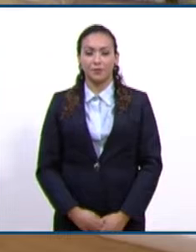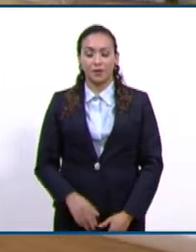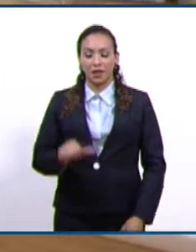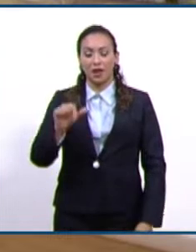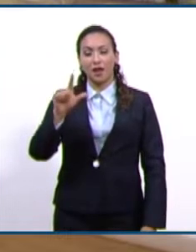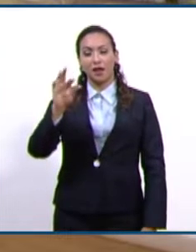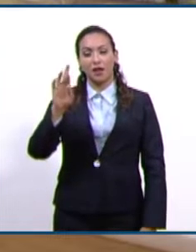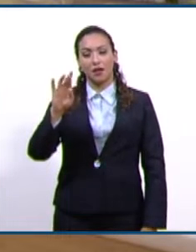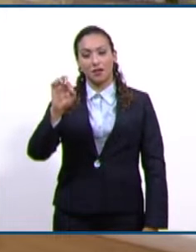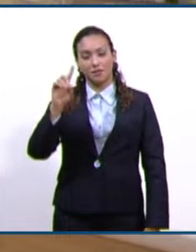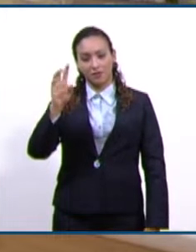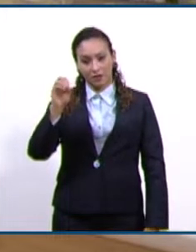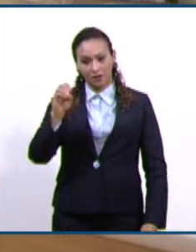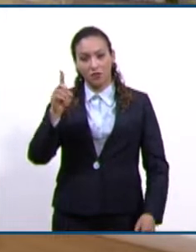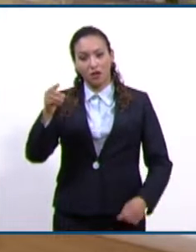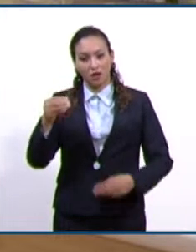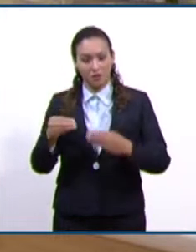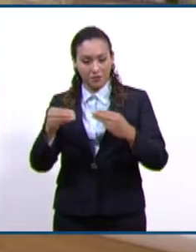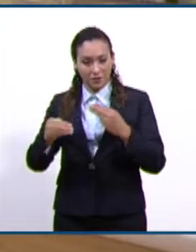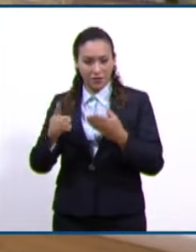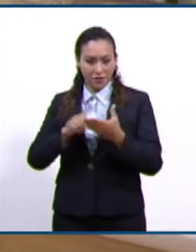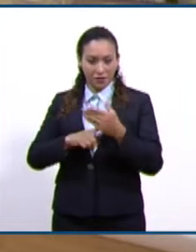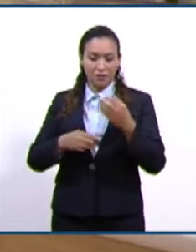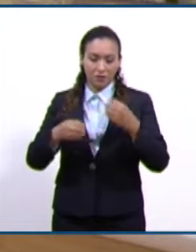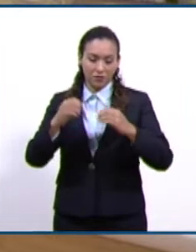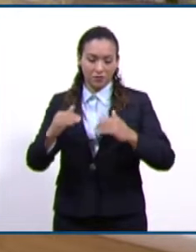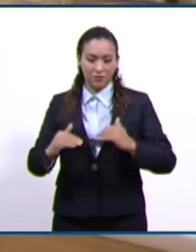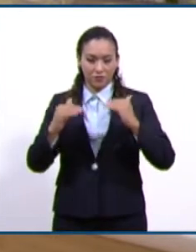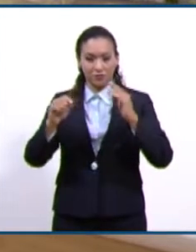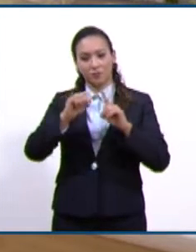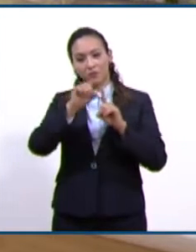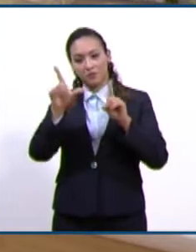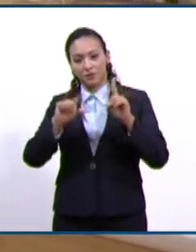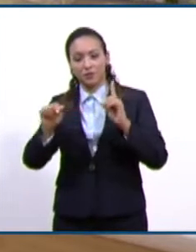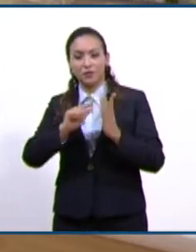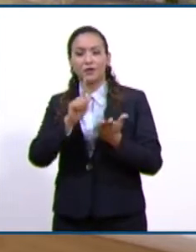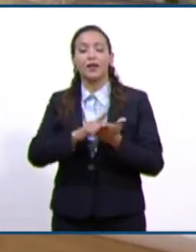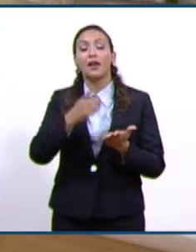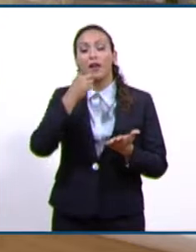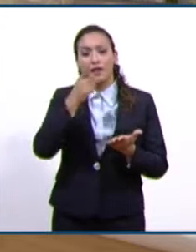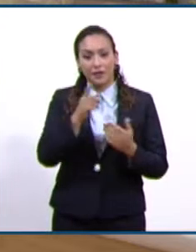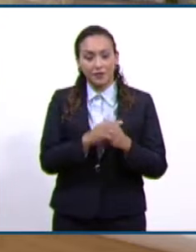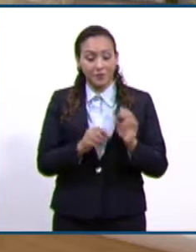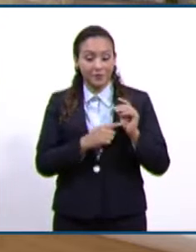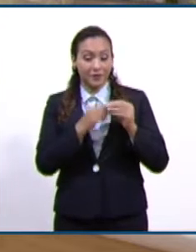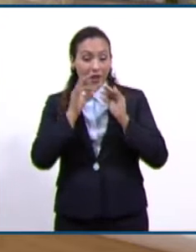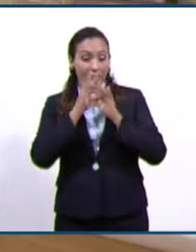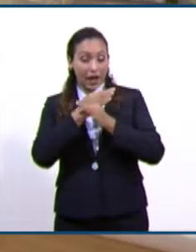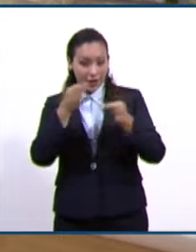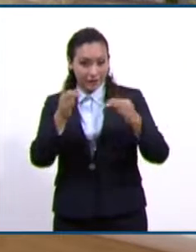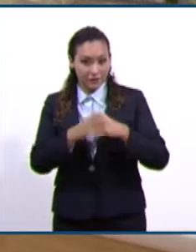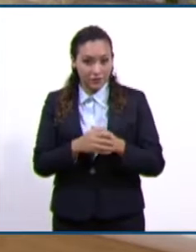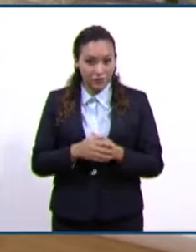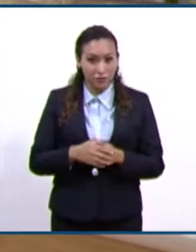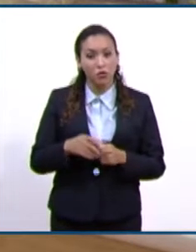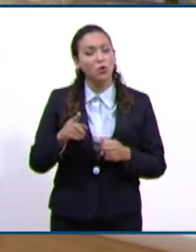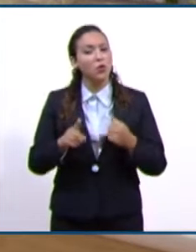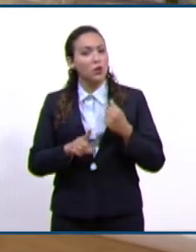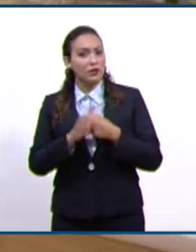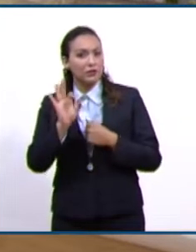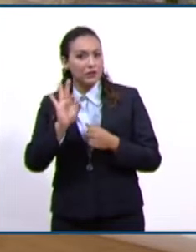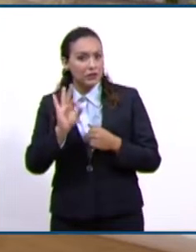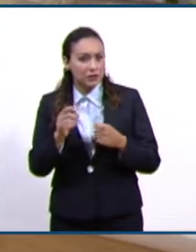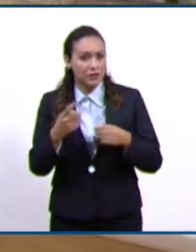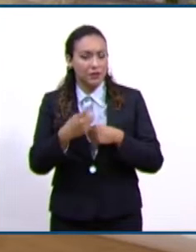Alfredo Gutiérrez Ortiz Mena, ministro de la Suprema Corte de Justicia, advirtió de los riesgos para los derechos de las personas si se centra el debate